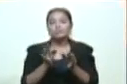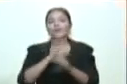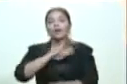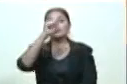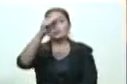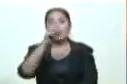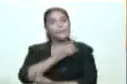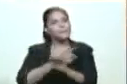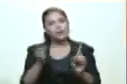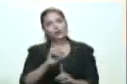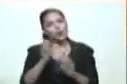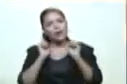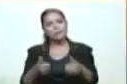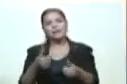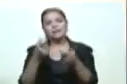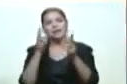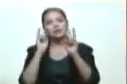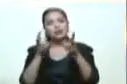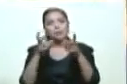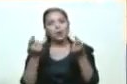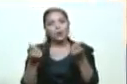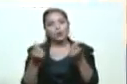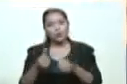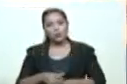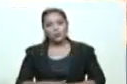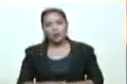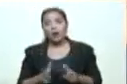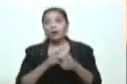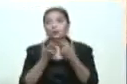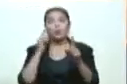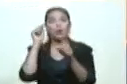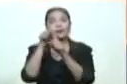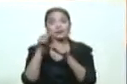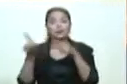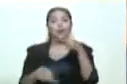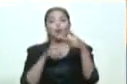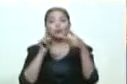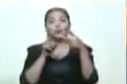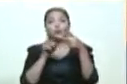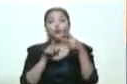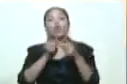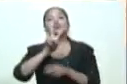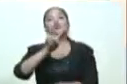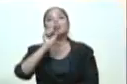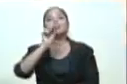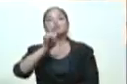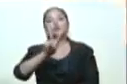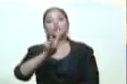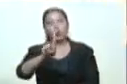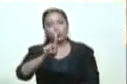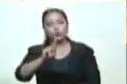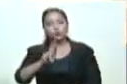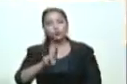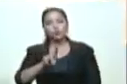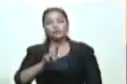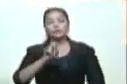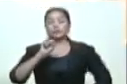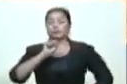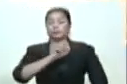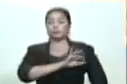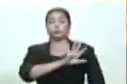que comienza con el socialismo en lo económico. Y ese objetivo histórico número 2, el 2.1, es de una